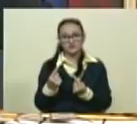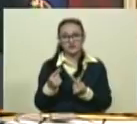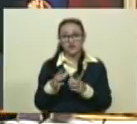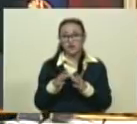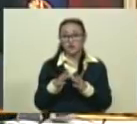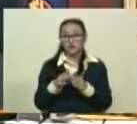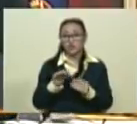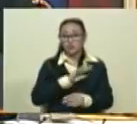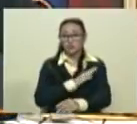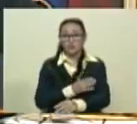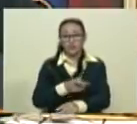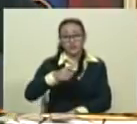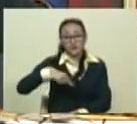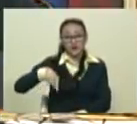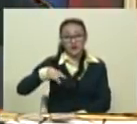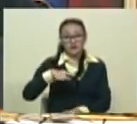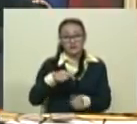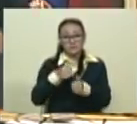sus facultades